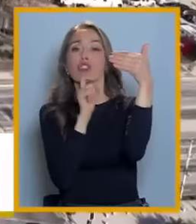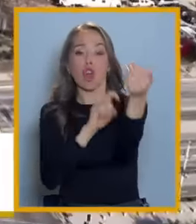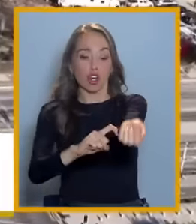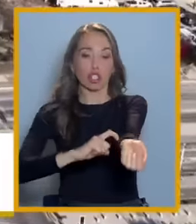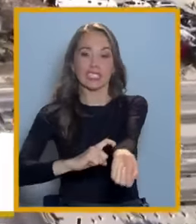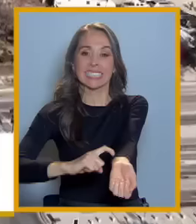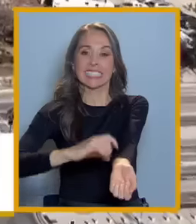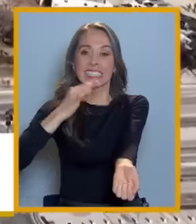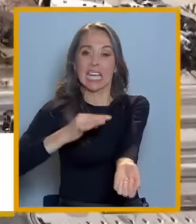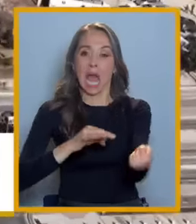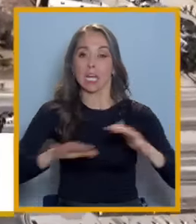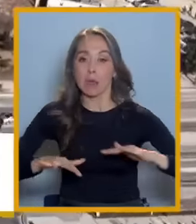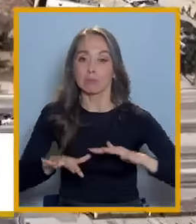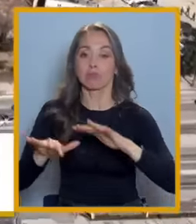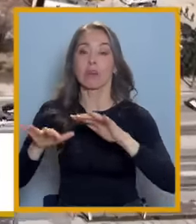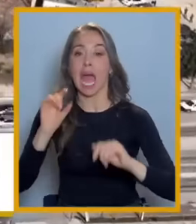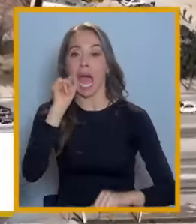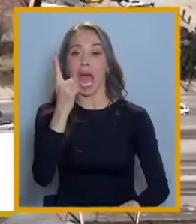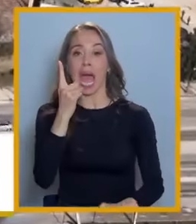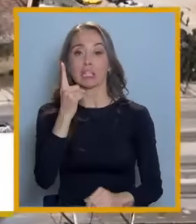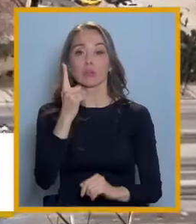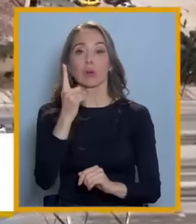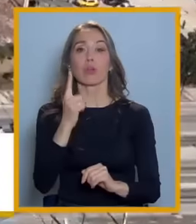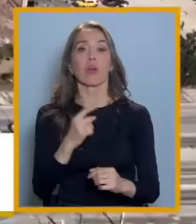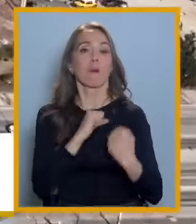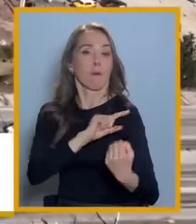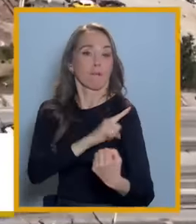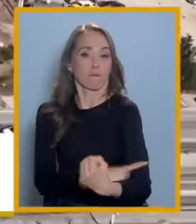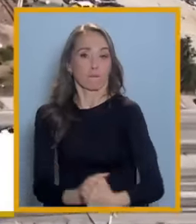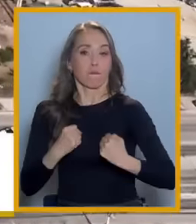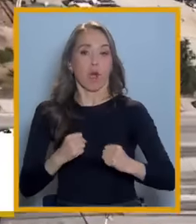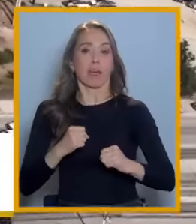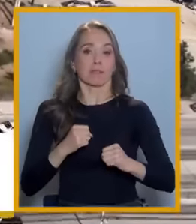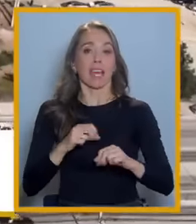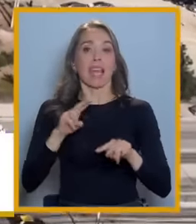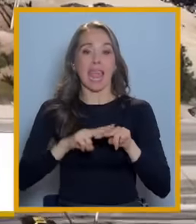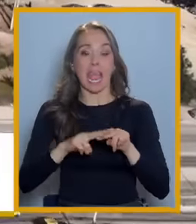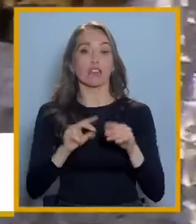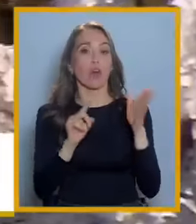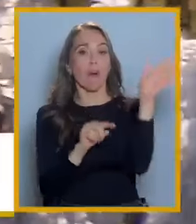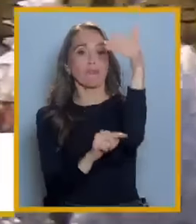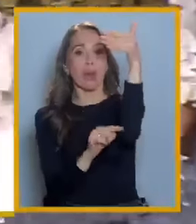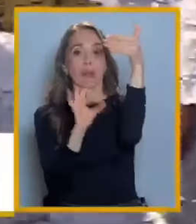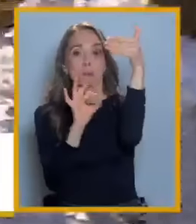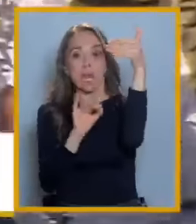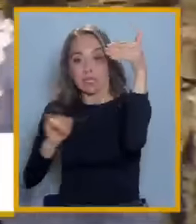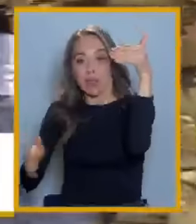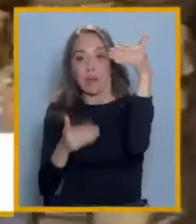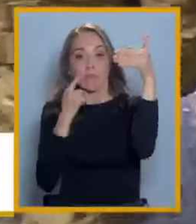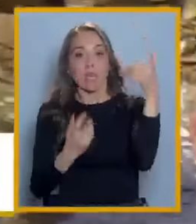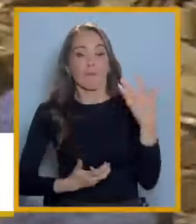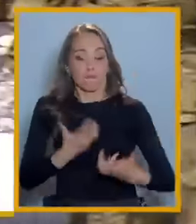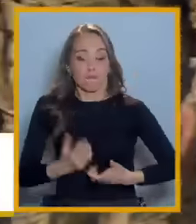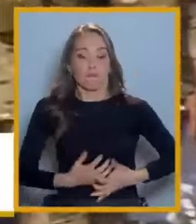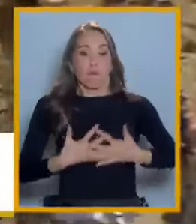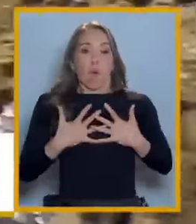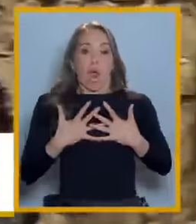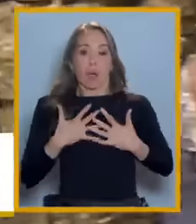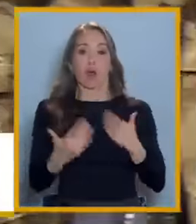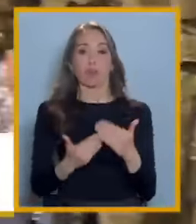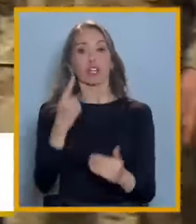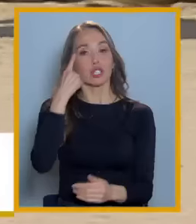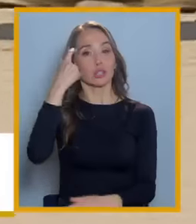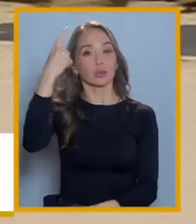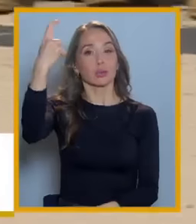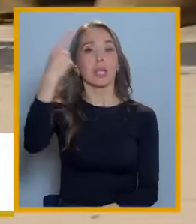sangre exacta la acción, y su azul, la idealidad, y viene a ser perfecta porque impulsa a obrar con fuego en el presente y a